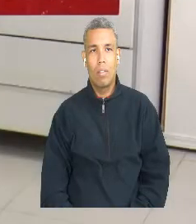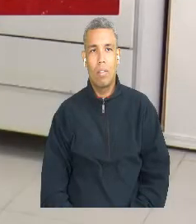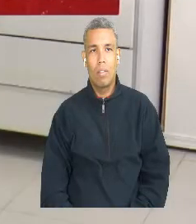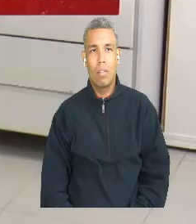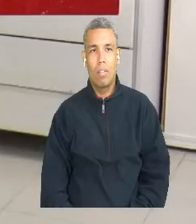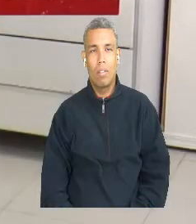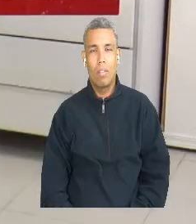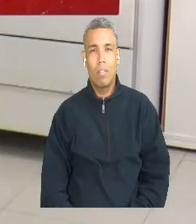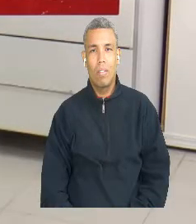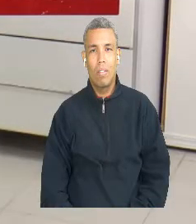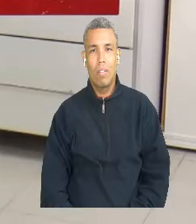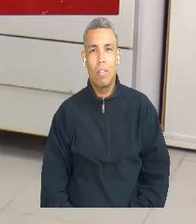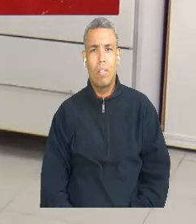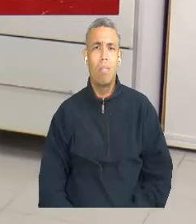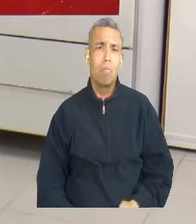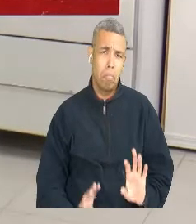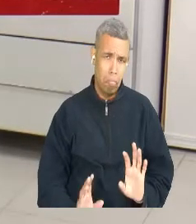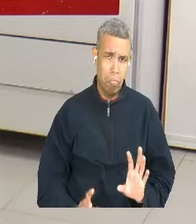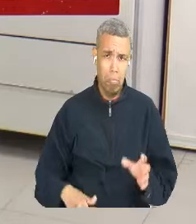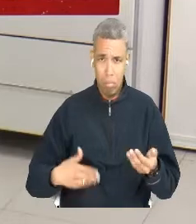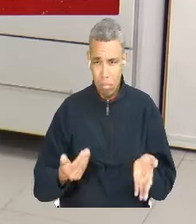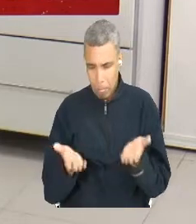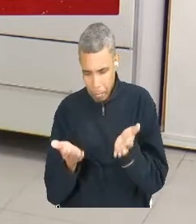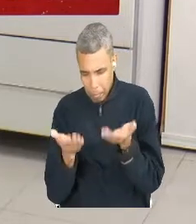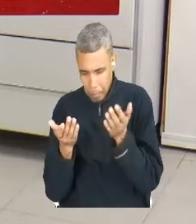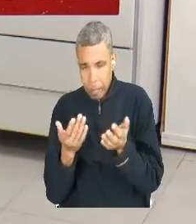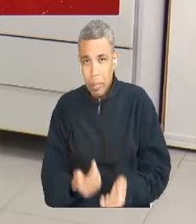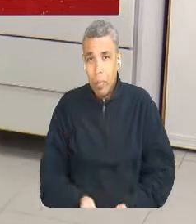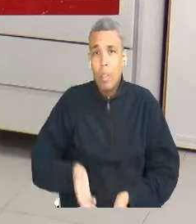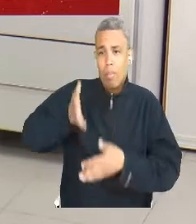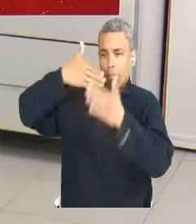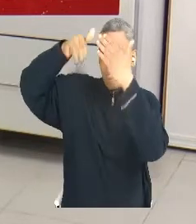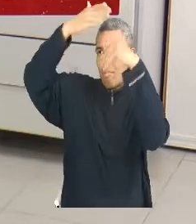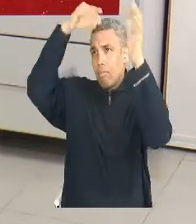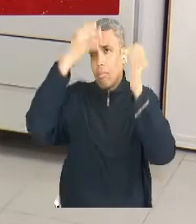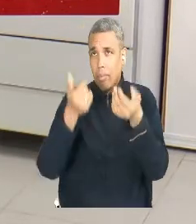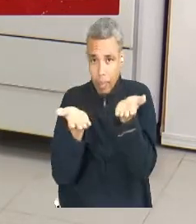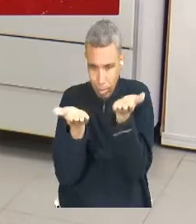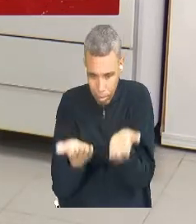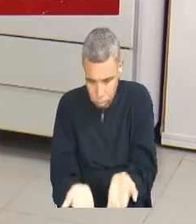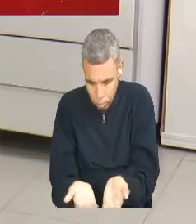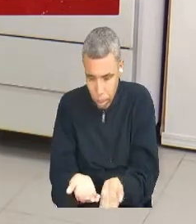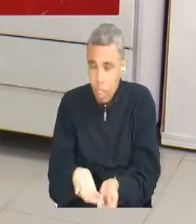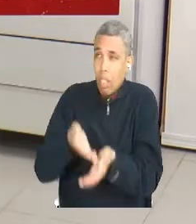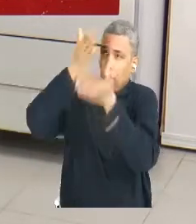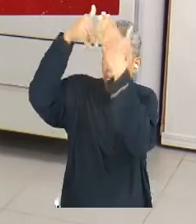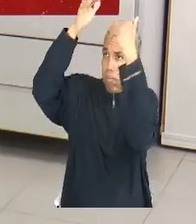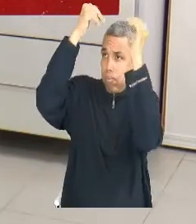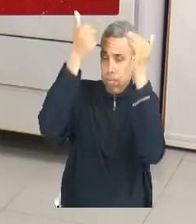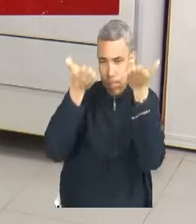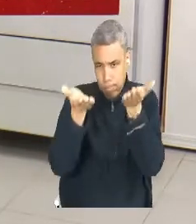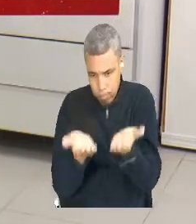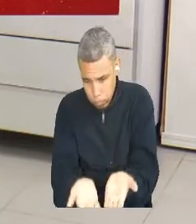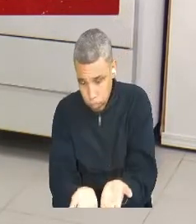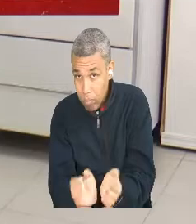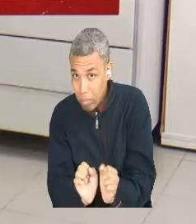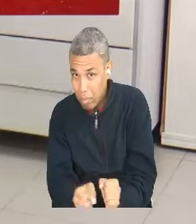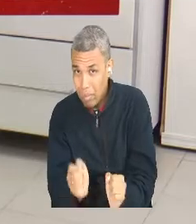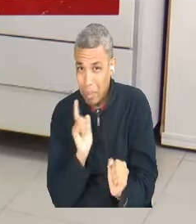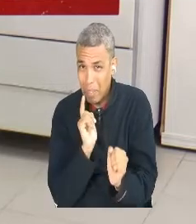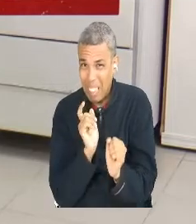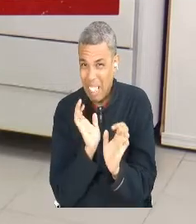Que se parta puede pasar al prepararlo. Ajá. No sé si quieres de pronto hacer sí, una. Quiero intentar hacer la una. Cantidad es